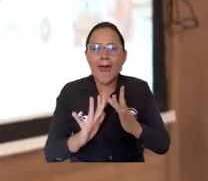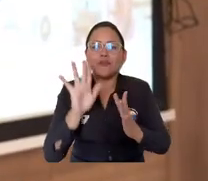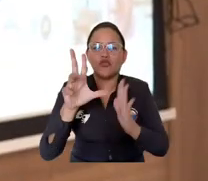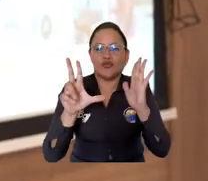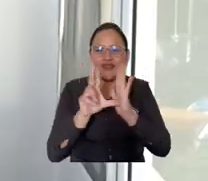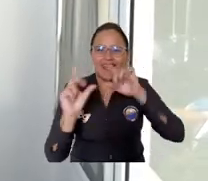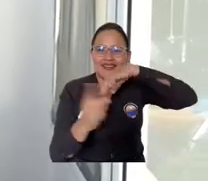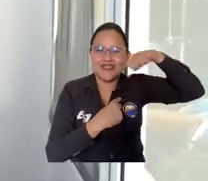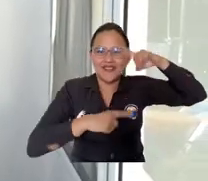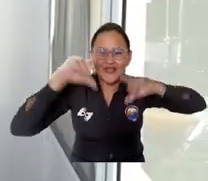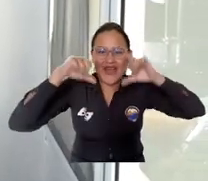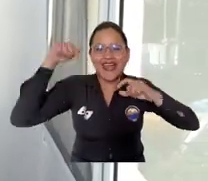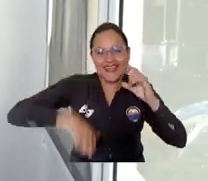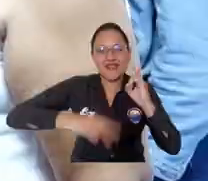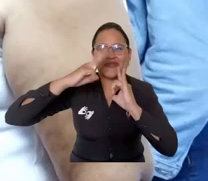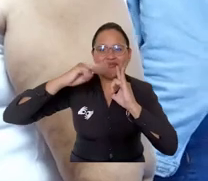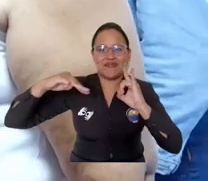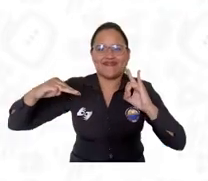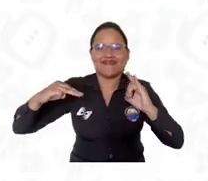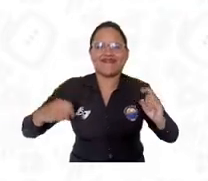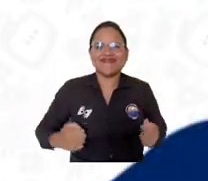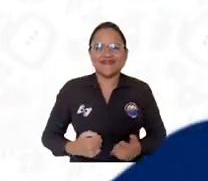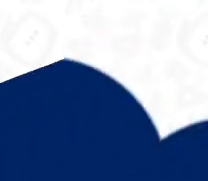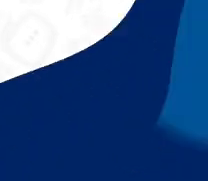hotelería y turismo de la Universidad del Magdalena.